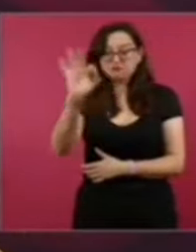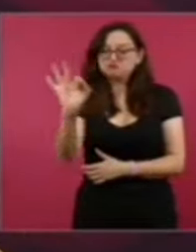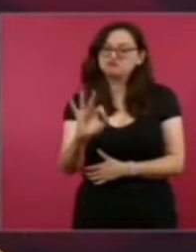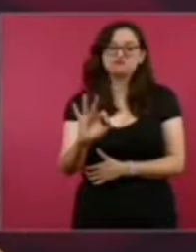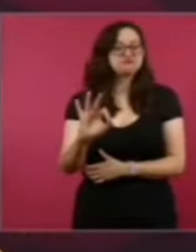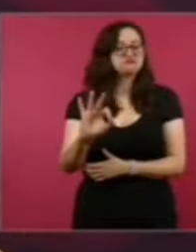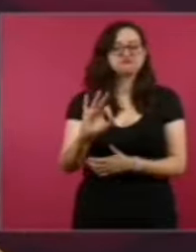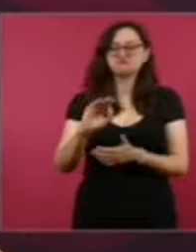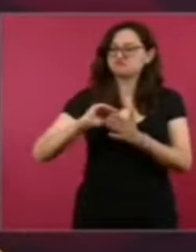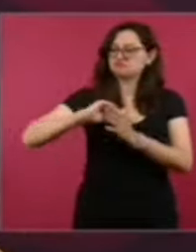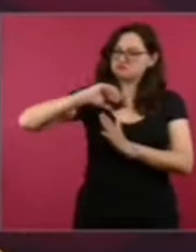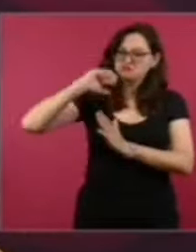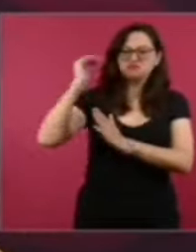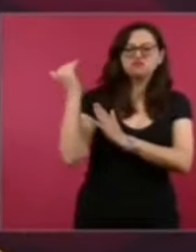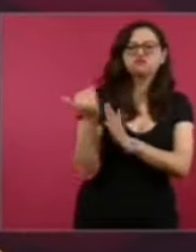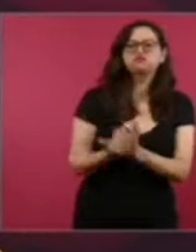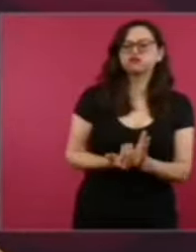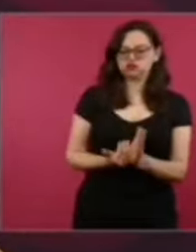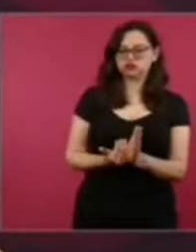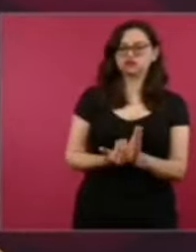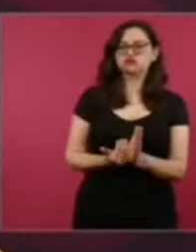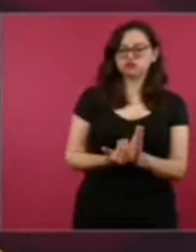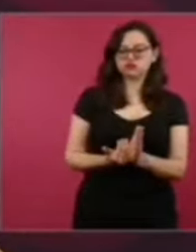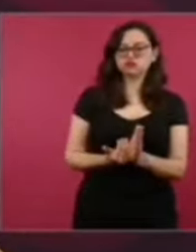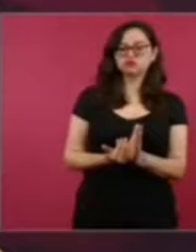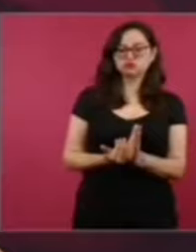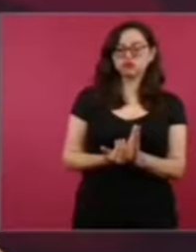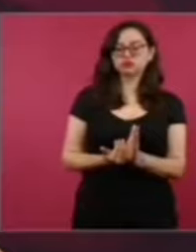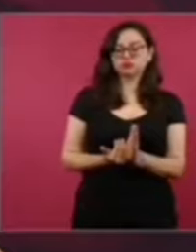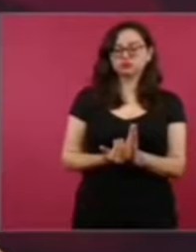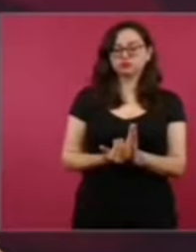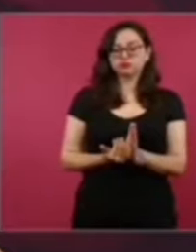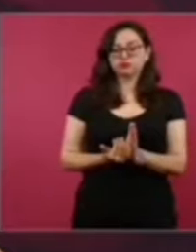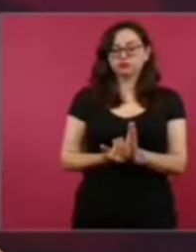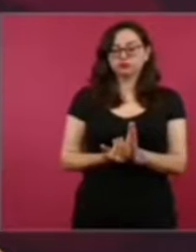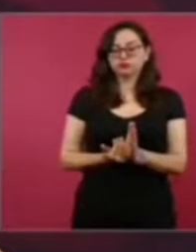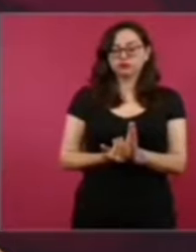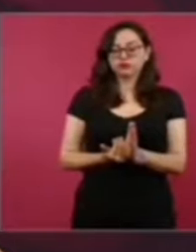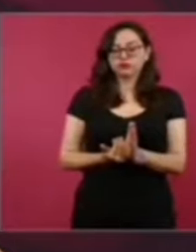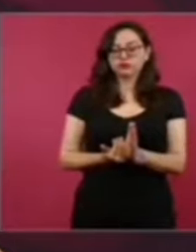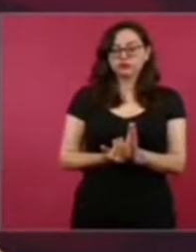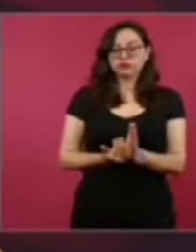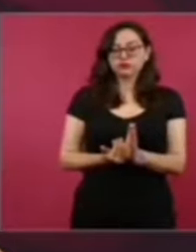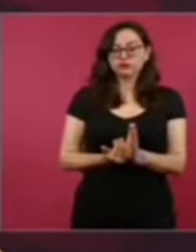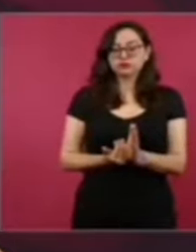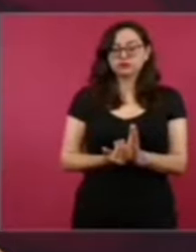de las pensiones que